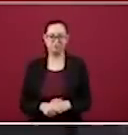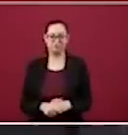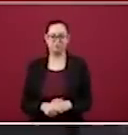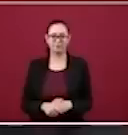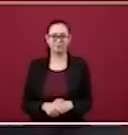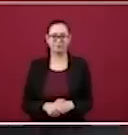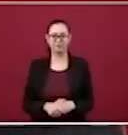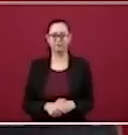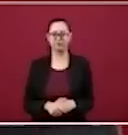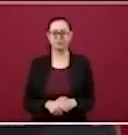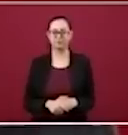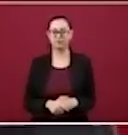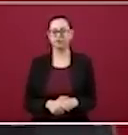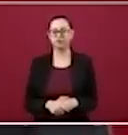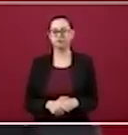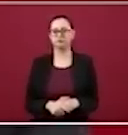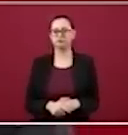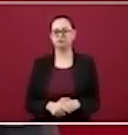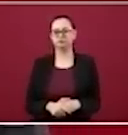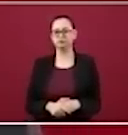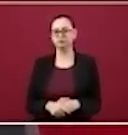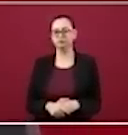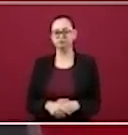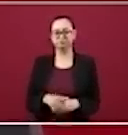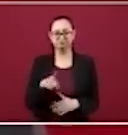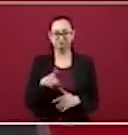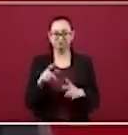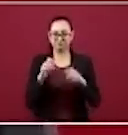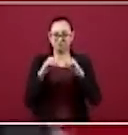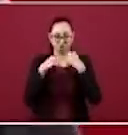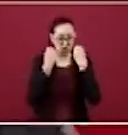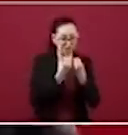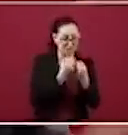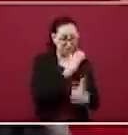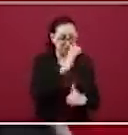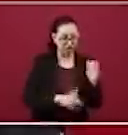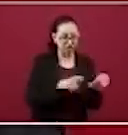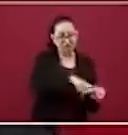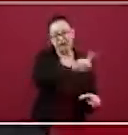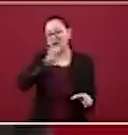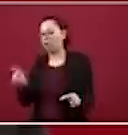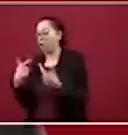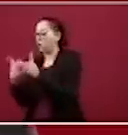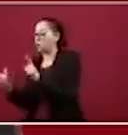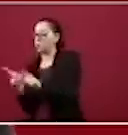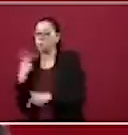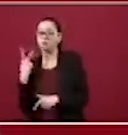Si salían de esas organizaciones. Además, siempre una